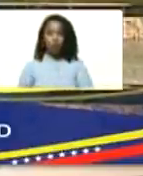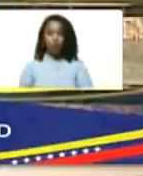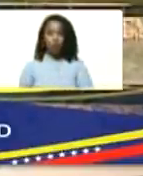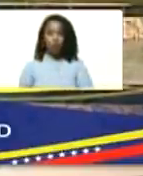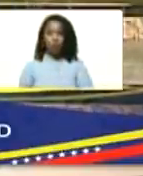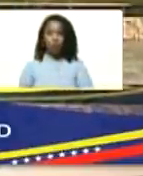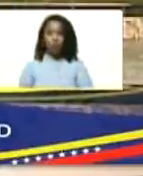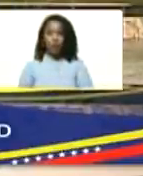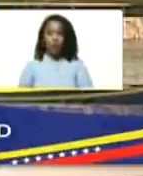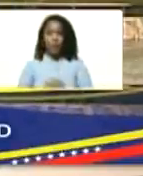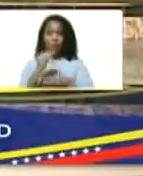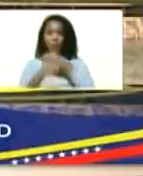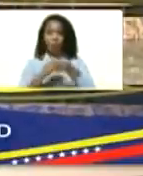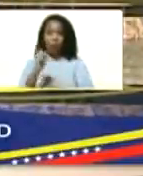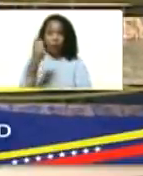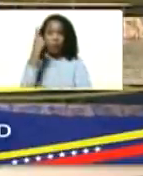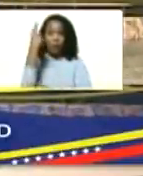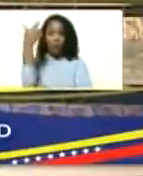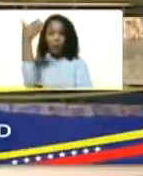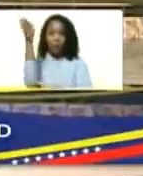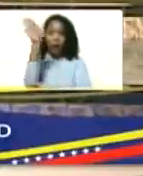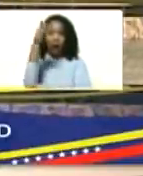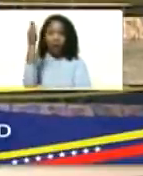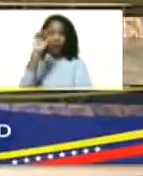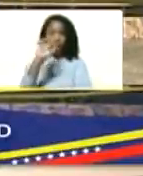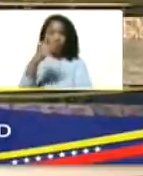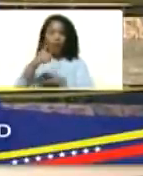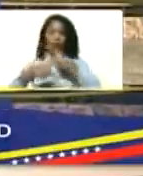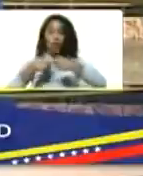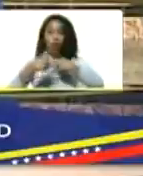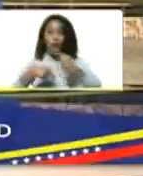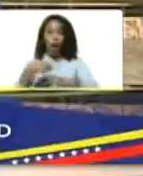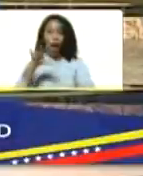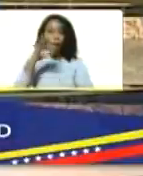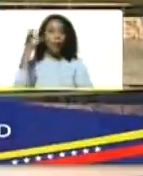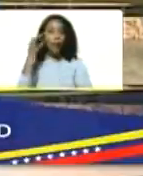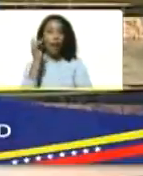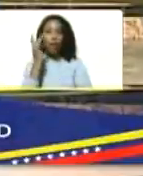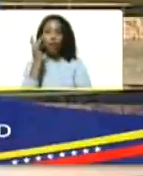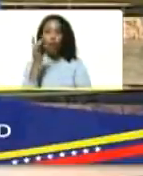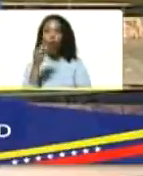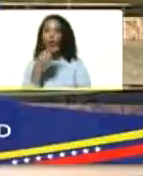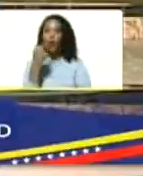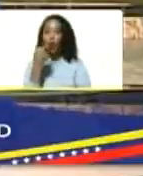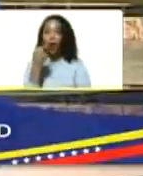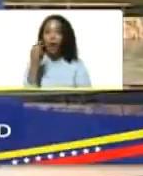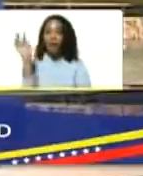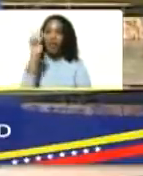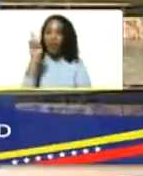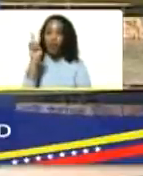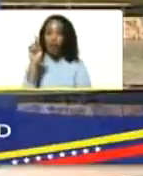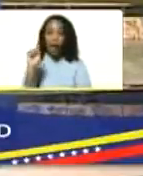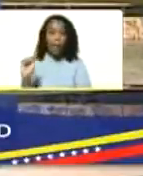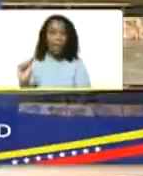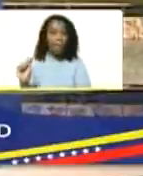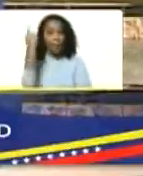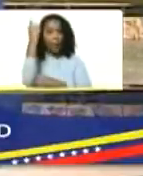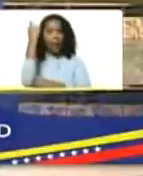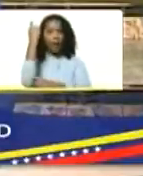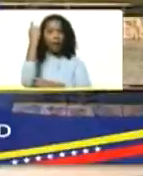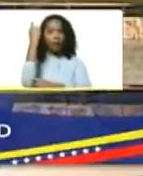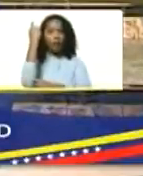y se enarboló la primera bandera la tricolor la amarilla y roja venezuela fue pionera fue vanguardia